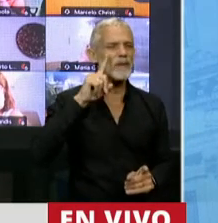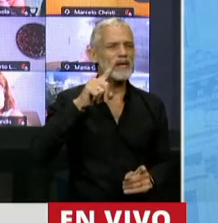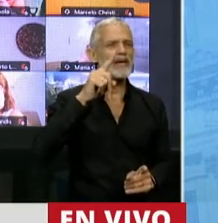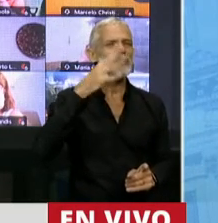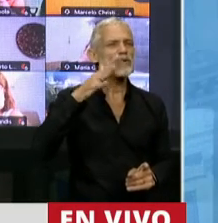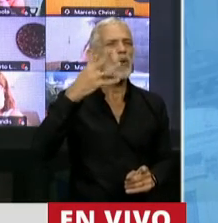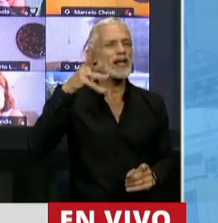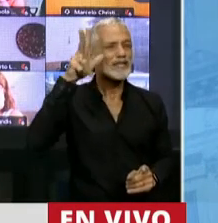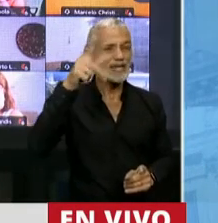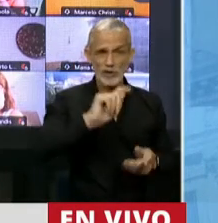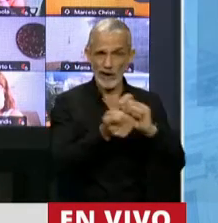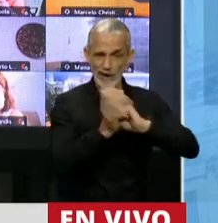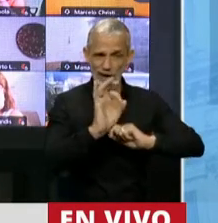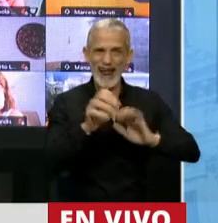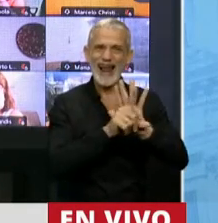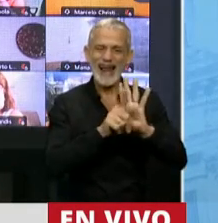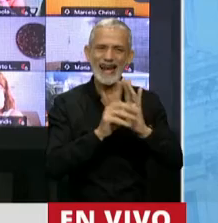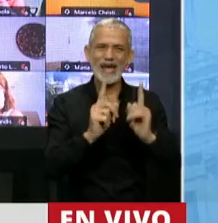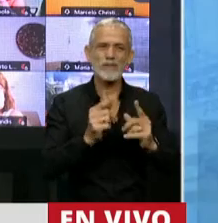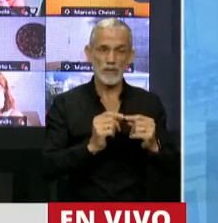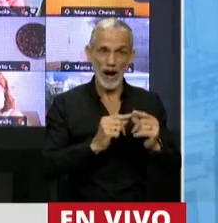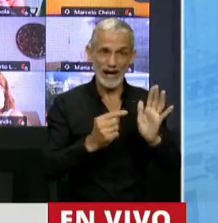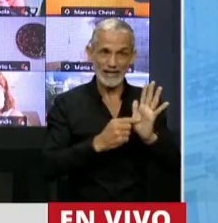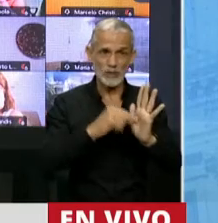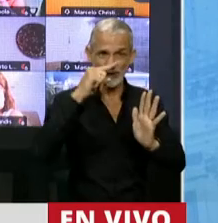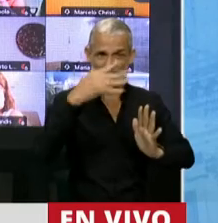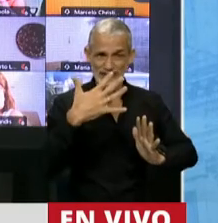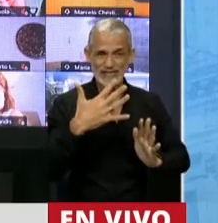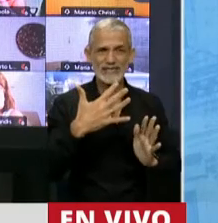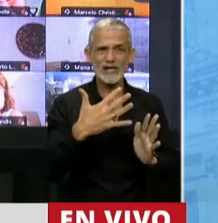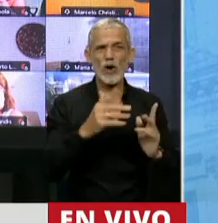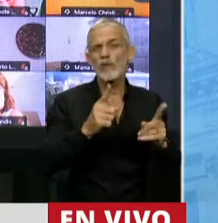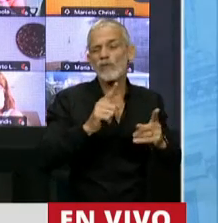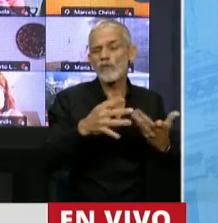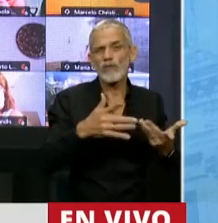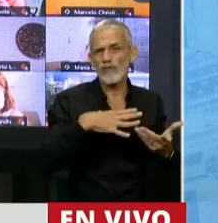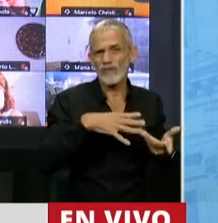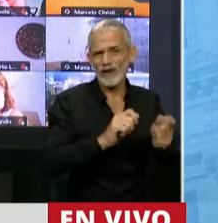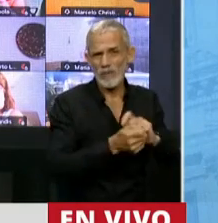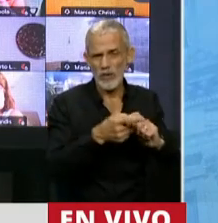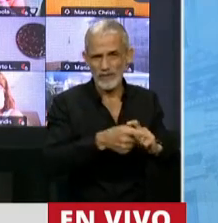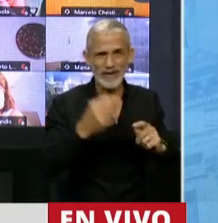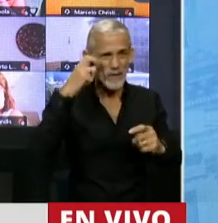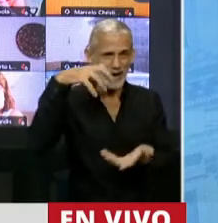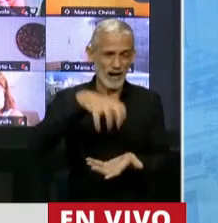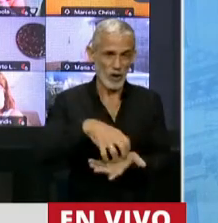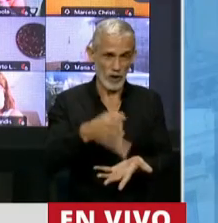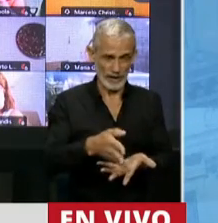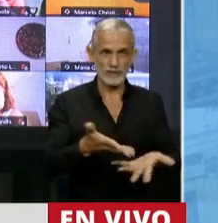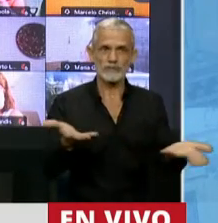23.548 no fue modificada y la ley de la que hablaba el artículo, habla el artículo 75, todavía con una cuenta pendiente para este Congreso. Con lo